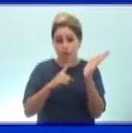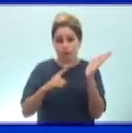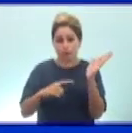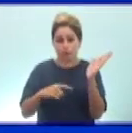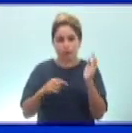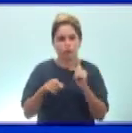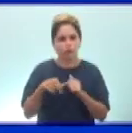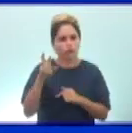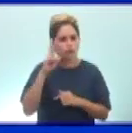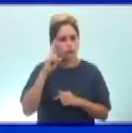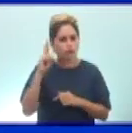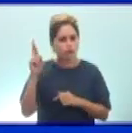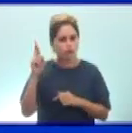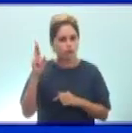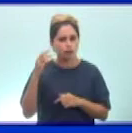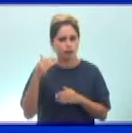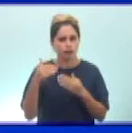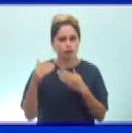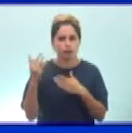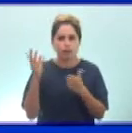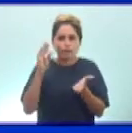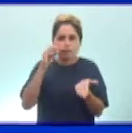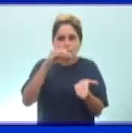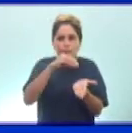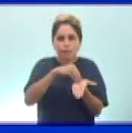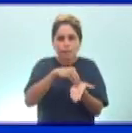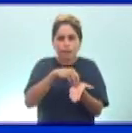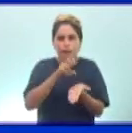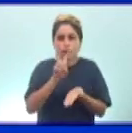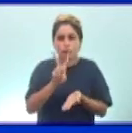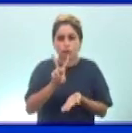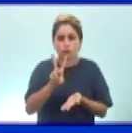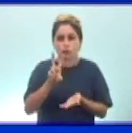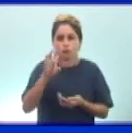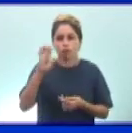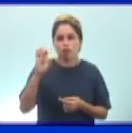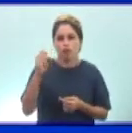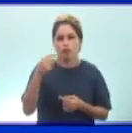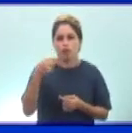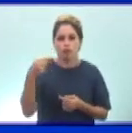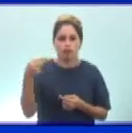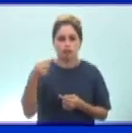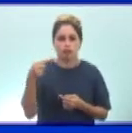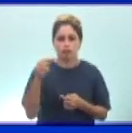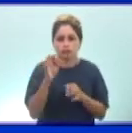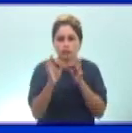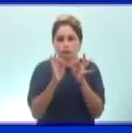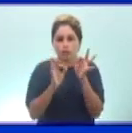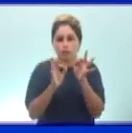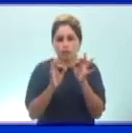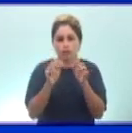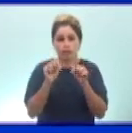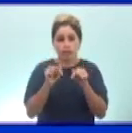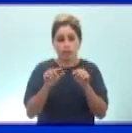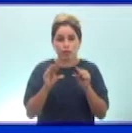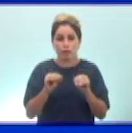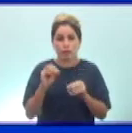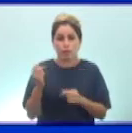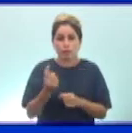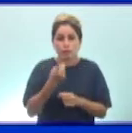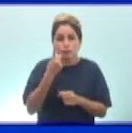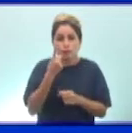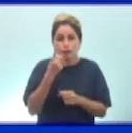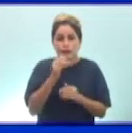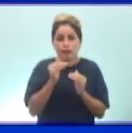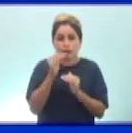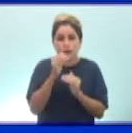recuerdan este aspecto, colocaban 2 electrones y ahí estamos hablando para el primer valor de energía, es decir, donde n es igual a 1 y el máximo